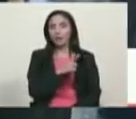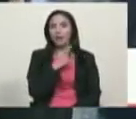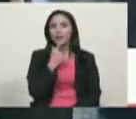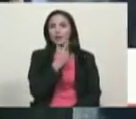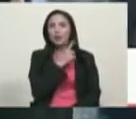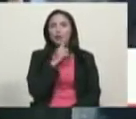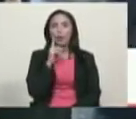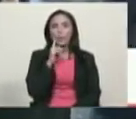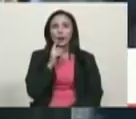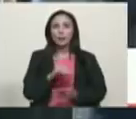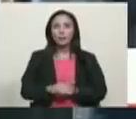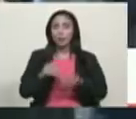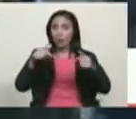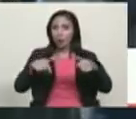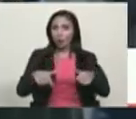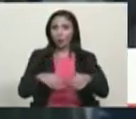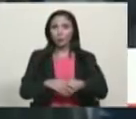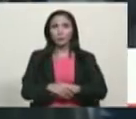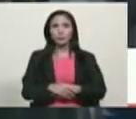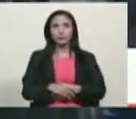Hoy Marcos,